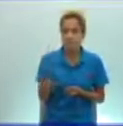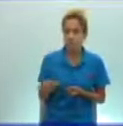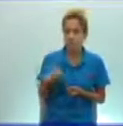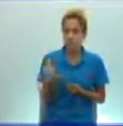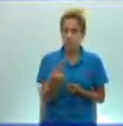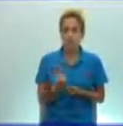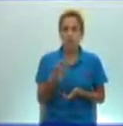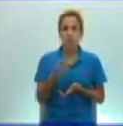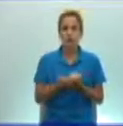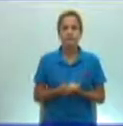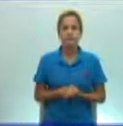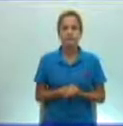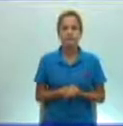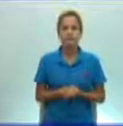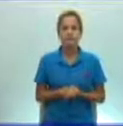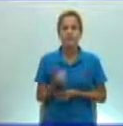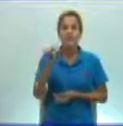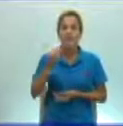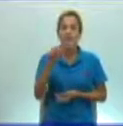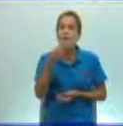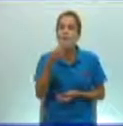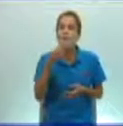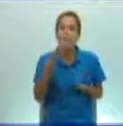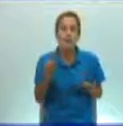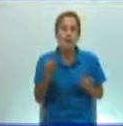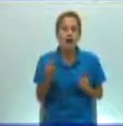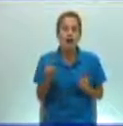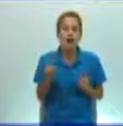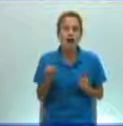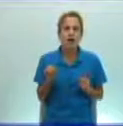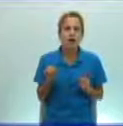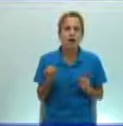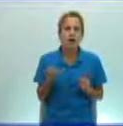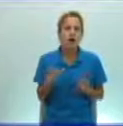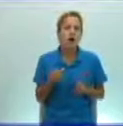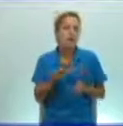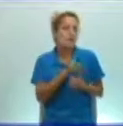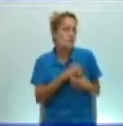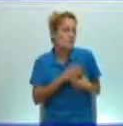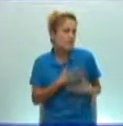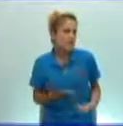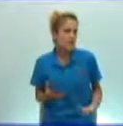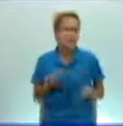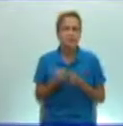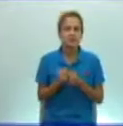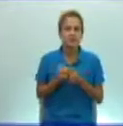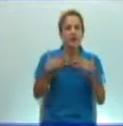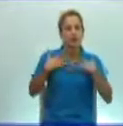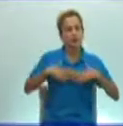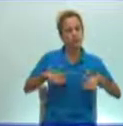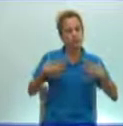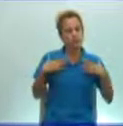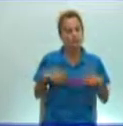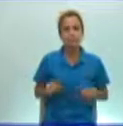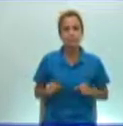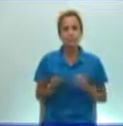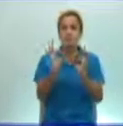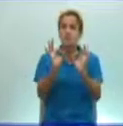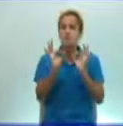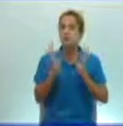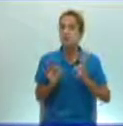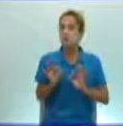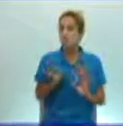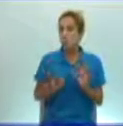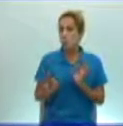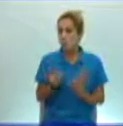mismos. Ellos pueden ser una fuente de confianza, bienestar y seguridad tan grande